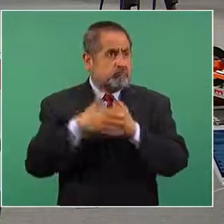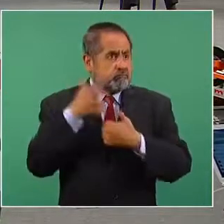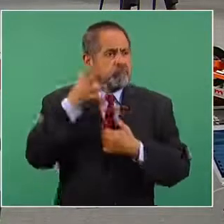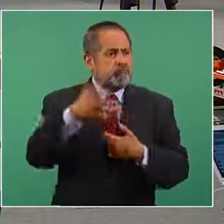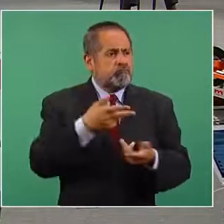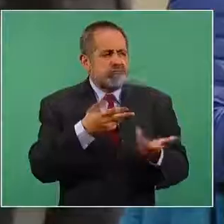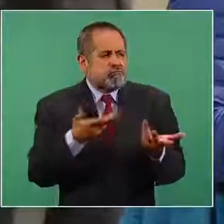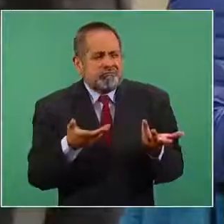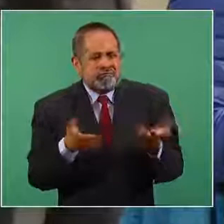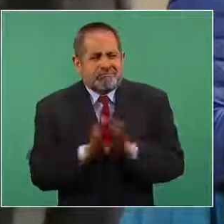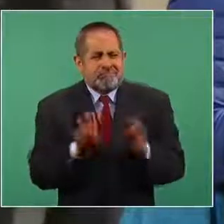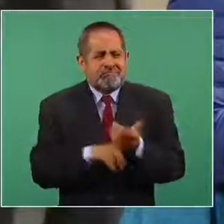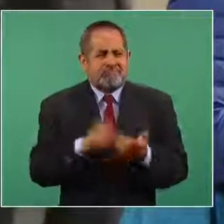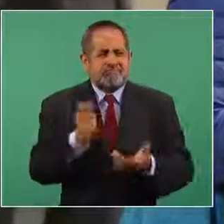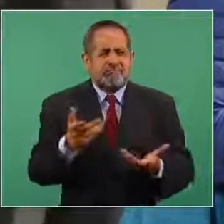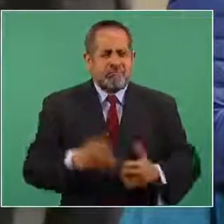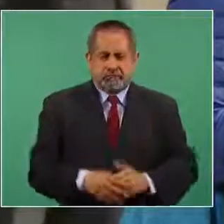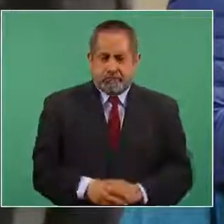pero ¿cómo?